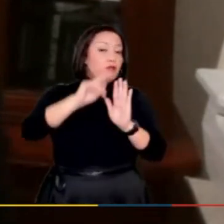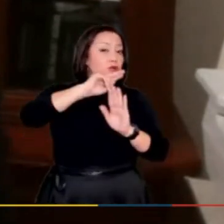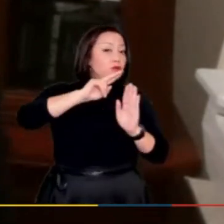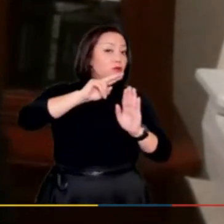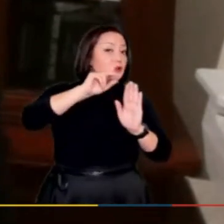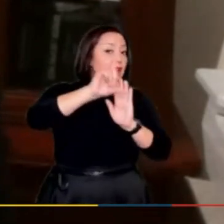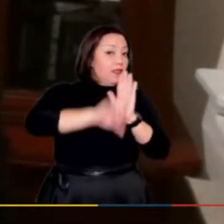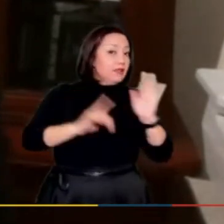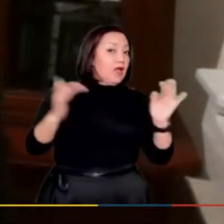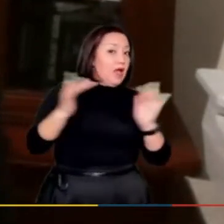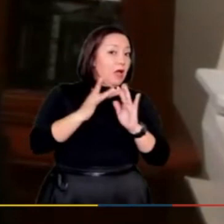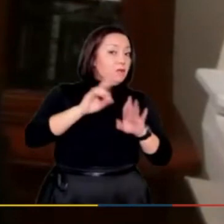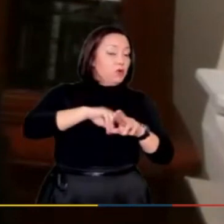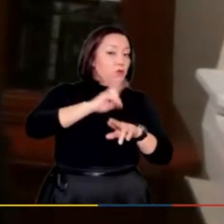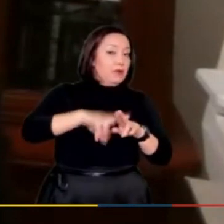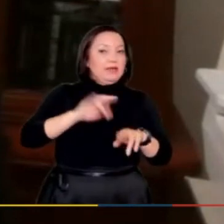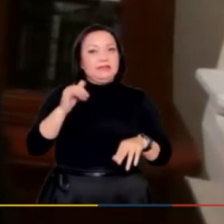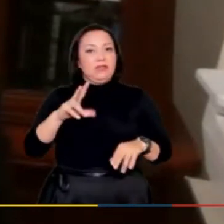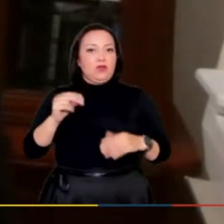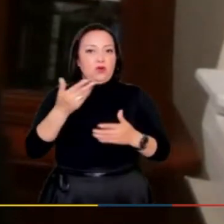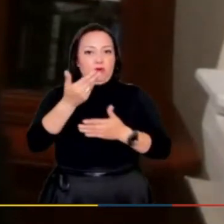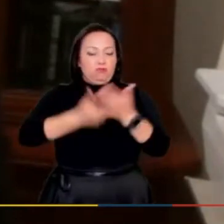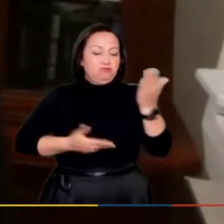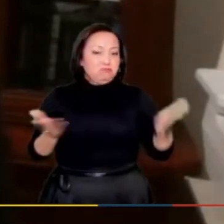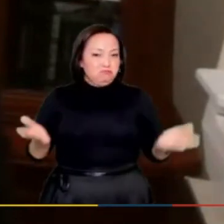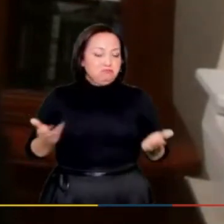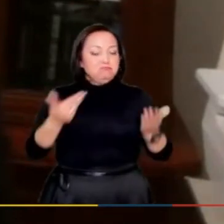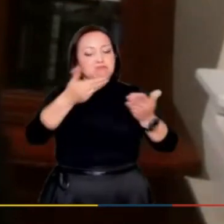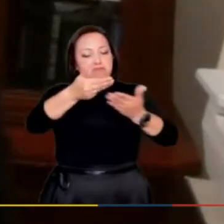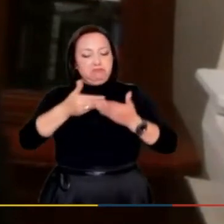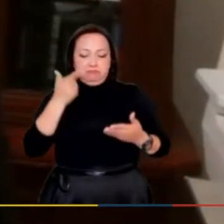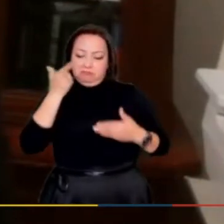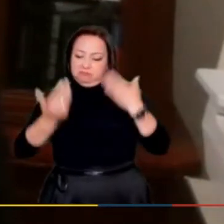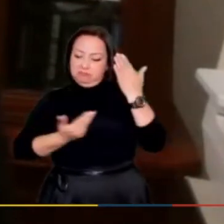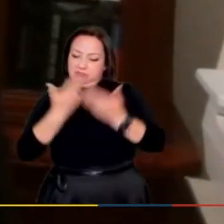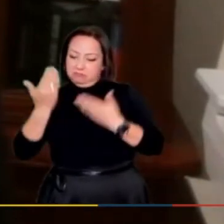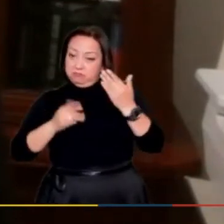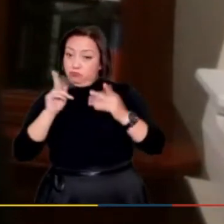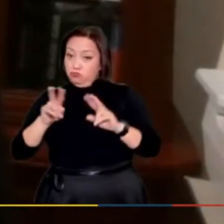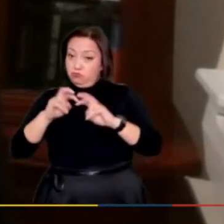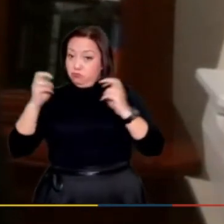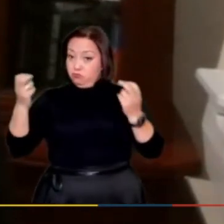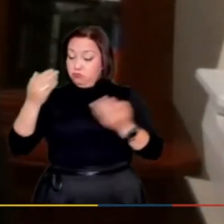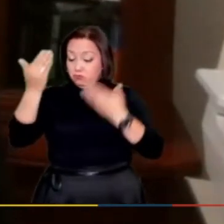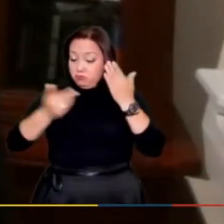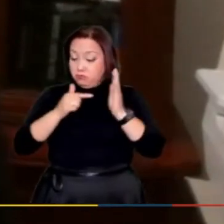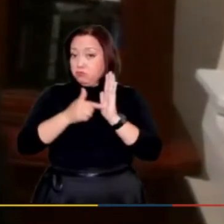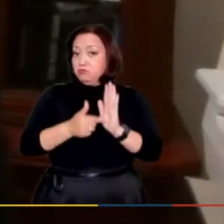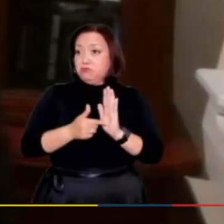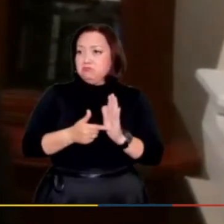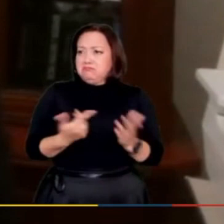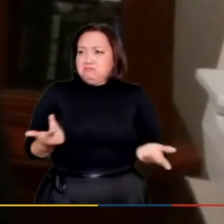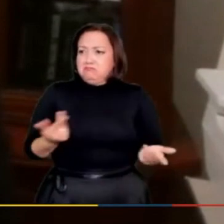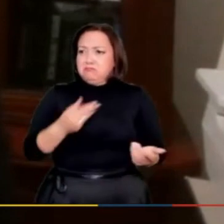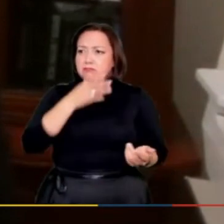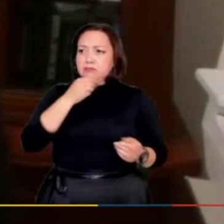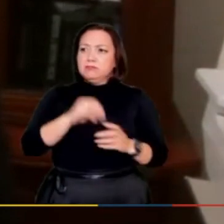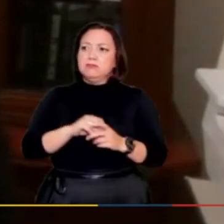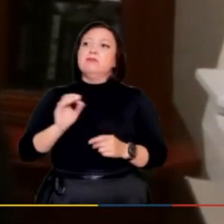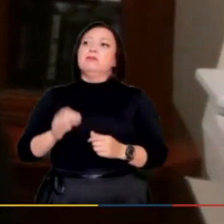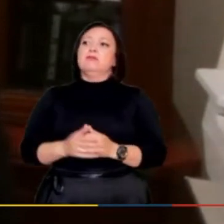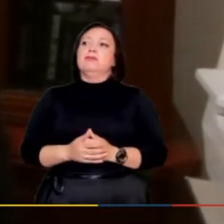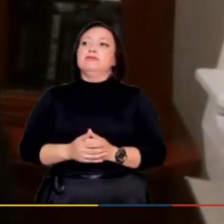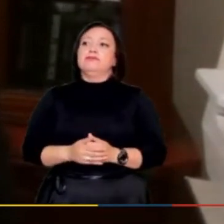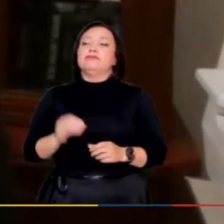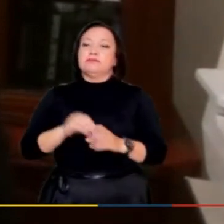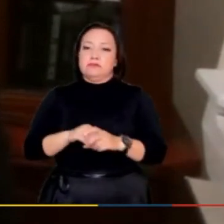En conclusión, no se encuentra que pues, se hubiera equivocado el tribunal en esa deducción, en la situación